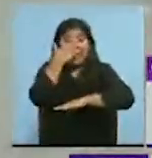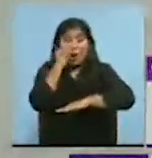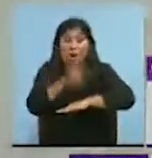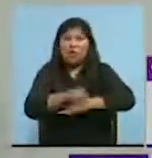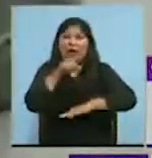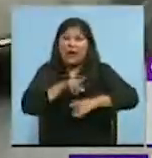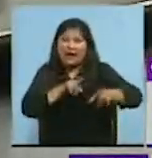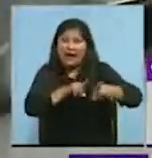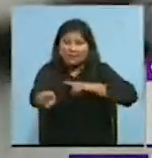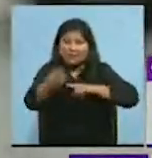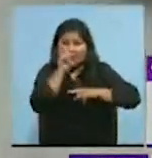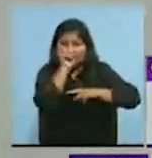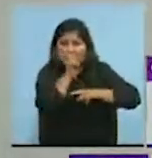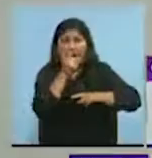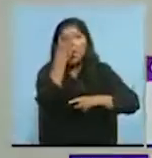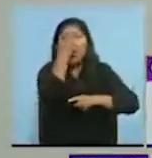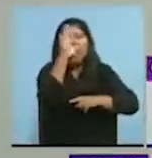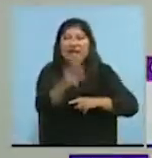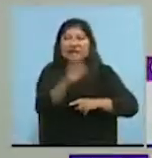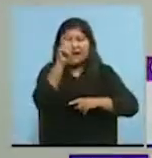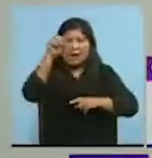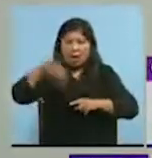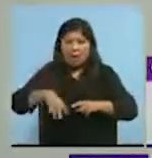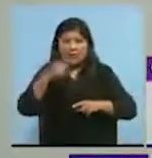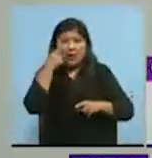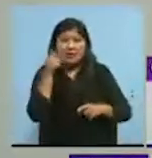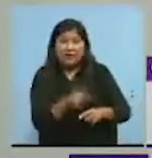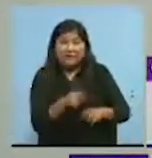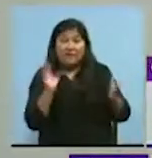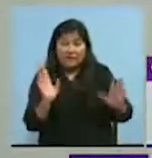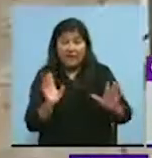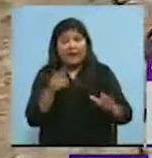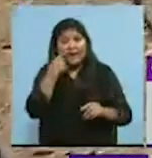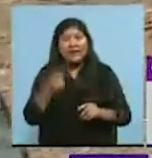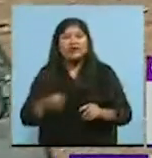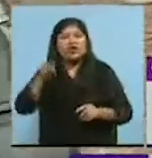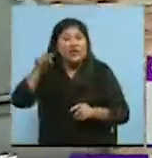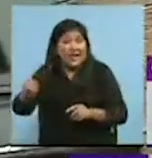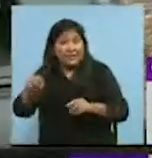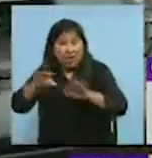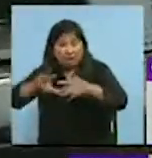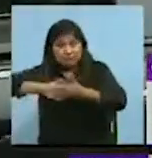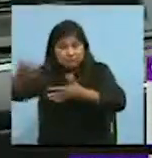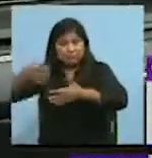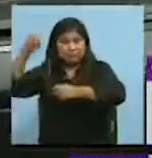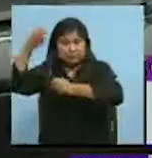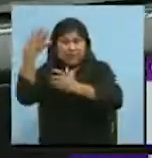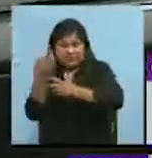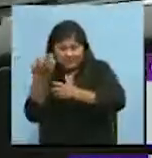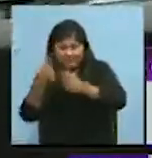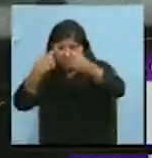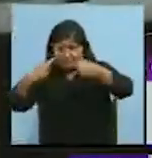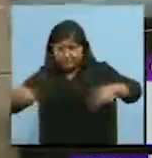kilómetros, pero es solamente para medir las distancias de los vehículos, cómo funcionan los equipos, ya que se adquirieron dos